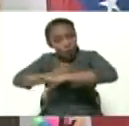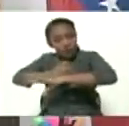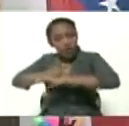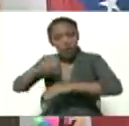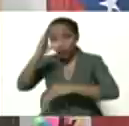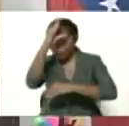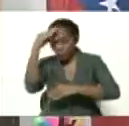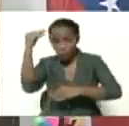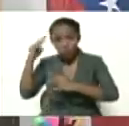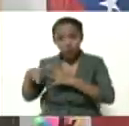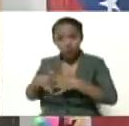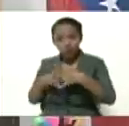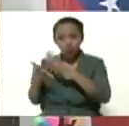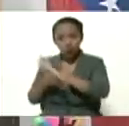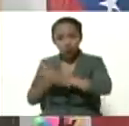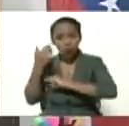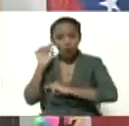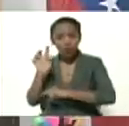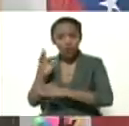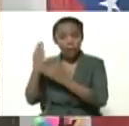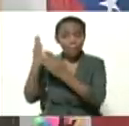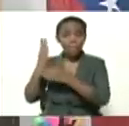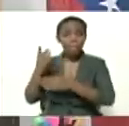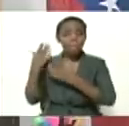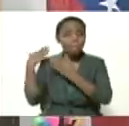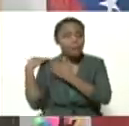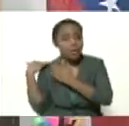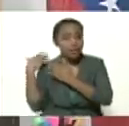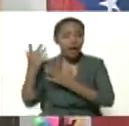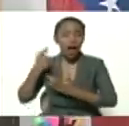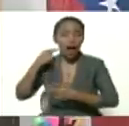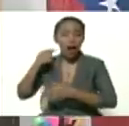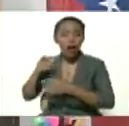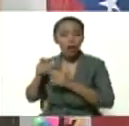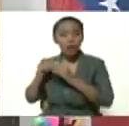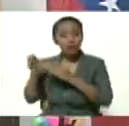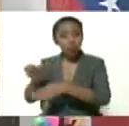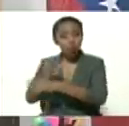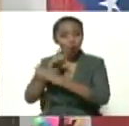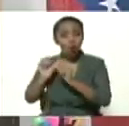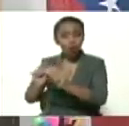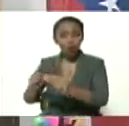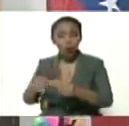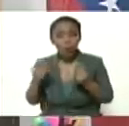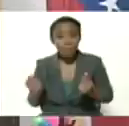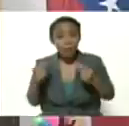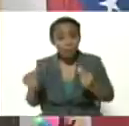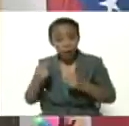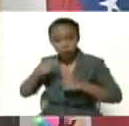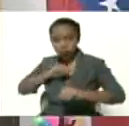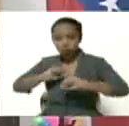Unidos, pese al bloqueo, continúen prendidos, activados.